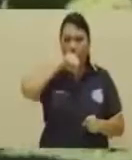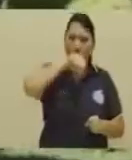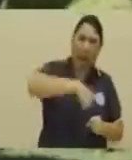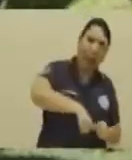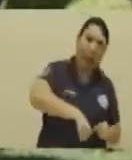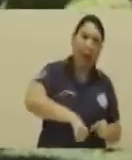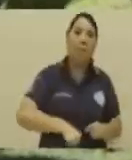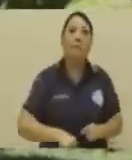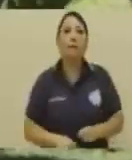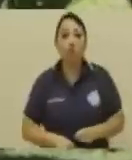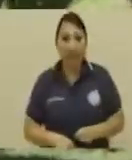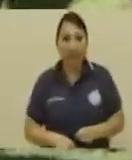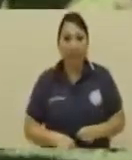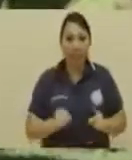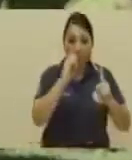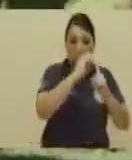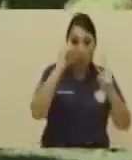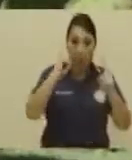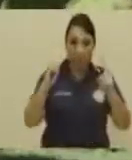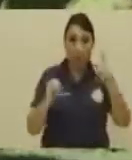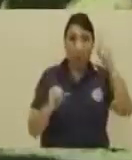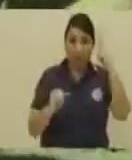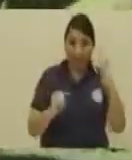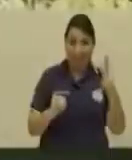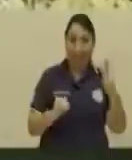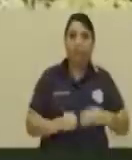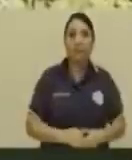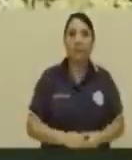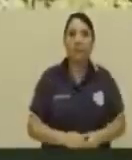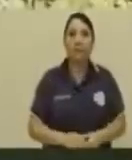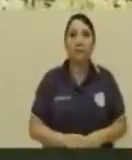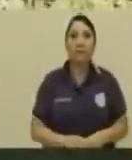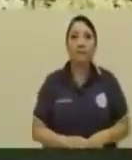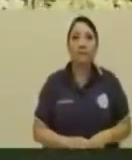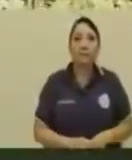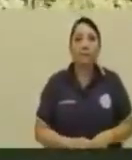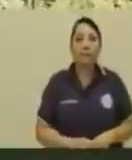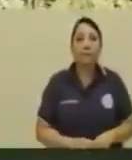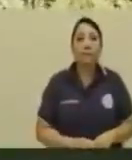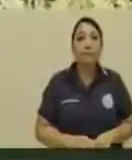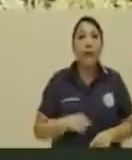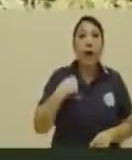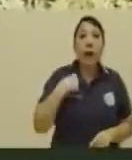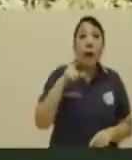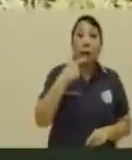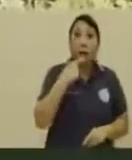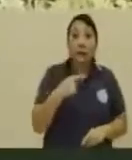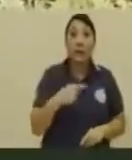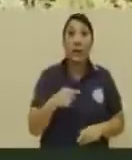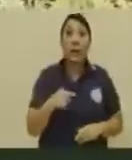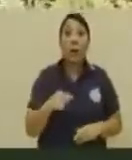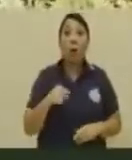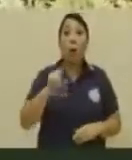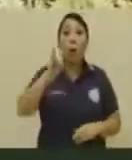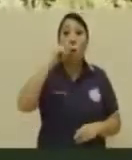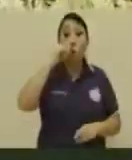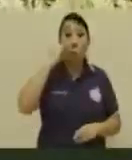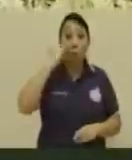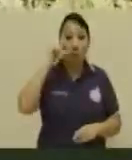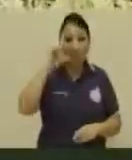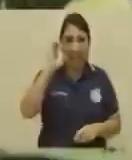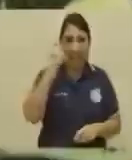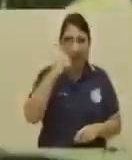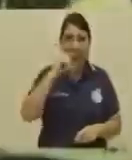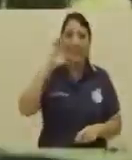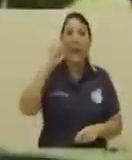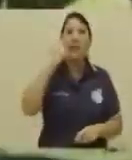mano empuñada y le voy a dar un beso para hacer la seña de favorita. Los útiles escolares